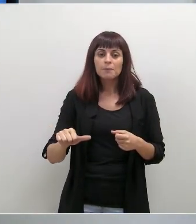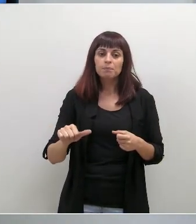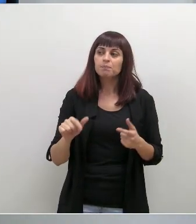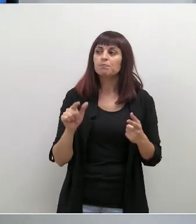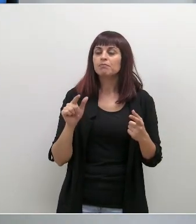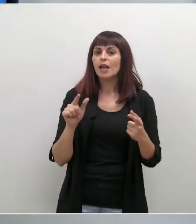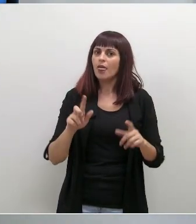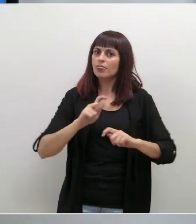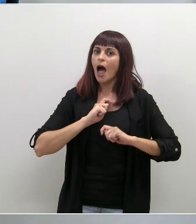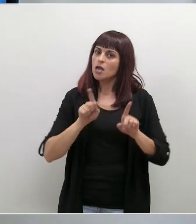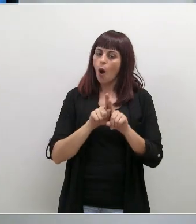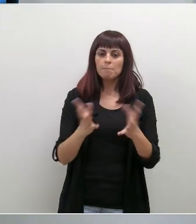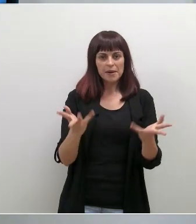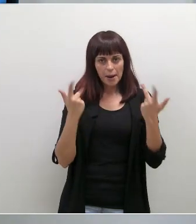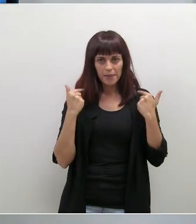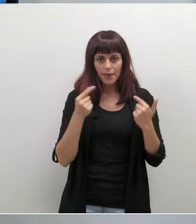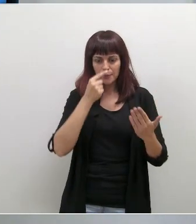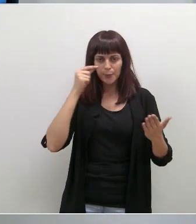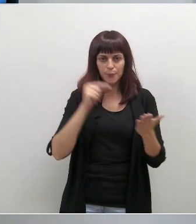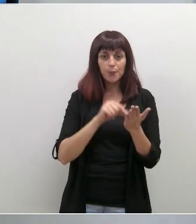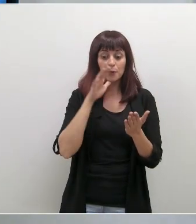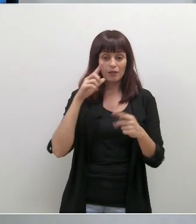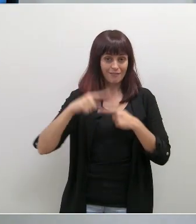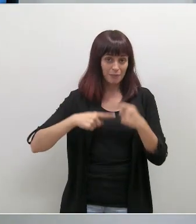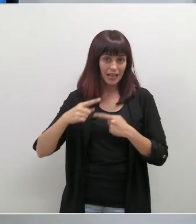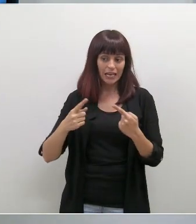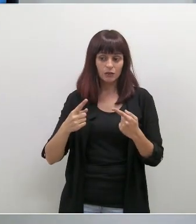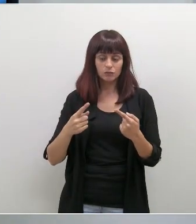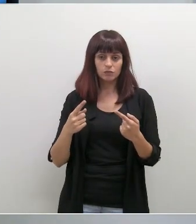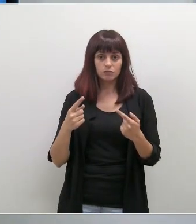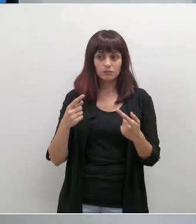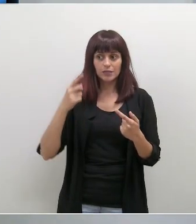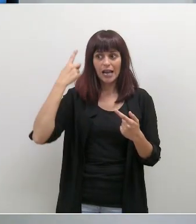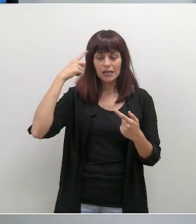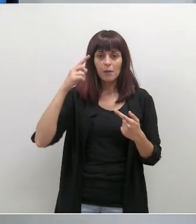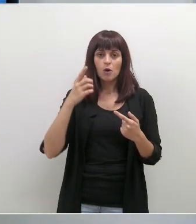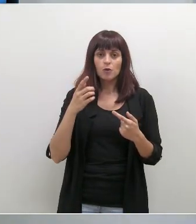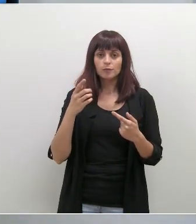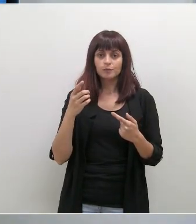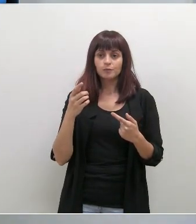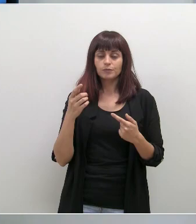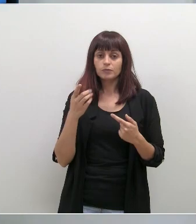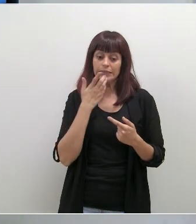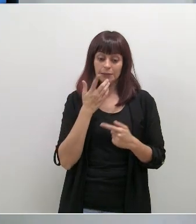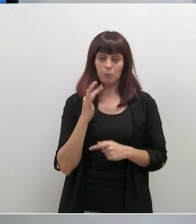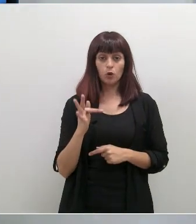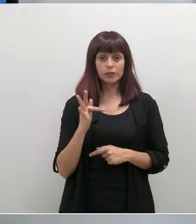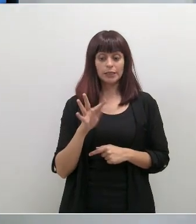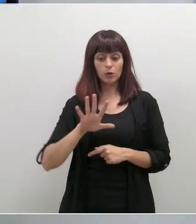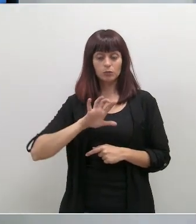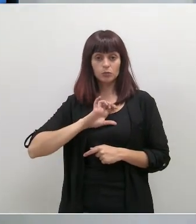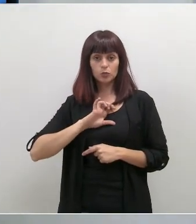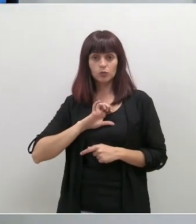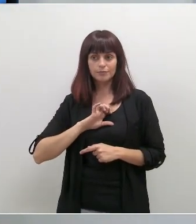rapidez porque los contactos estrechos y los familiares en un momento determinado ya sabemos que son caso, porque los que sean positivos ya serán caso